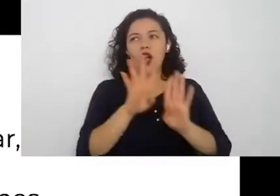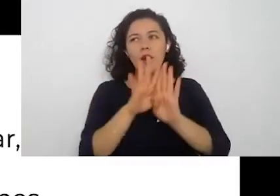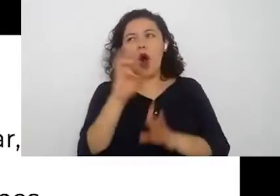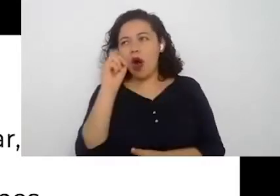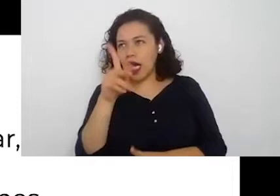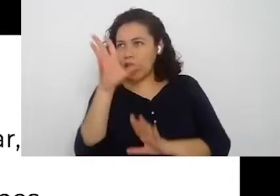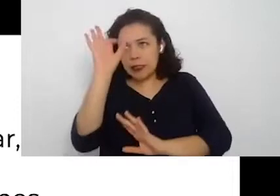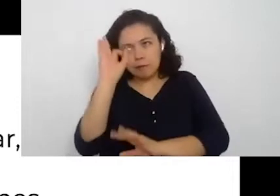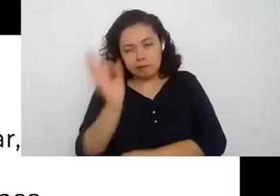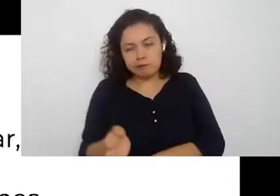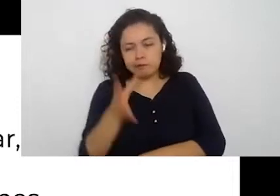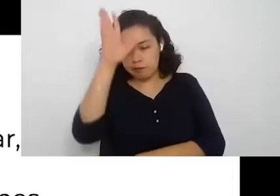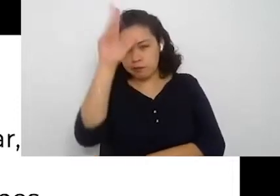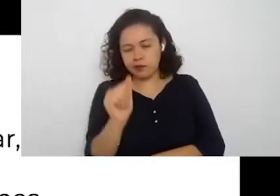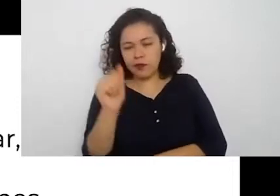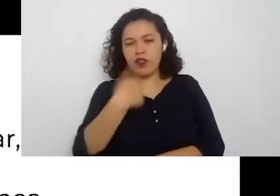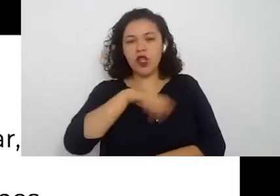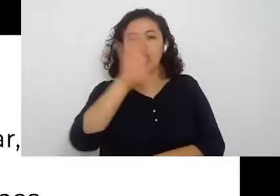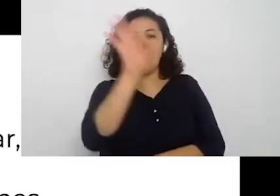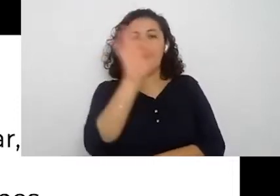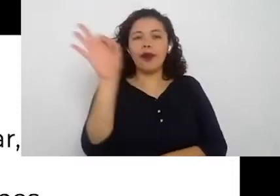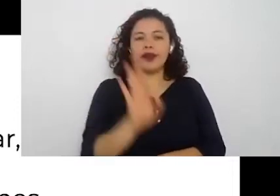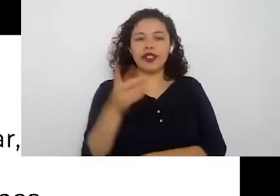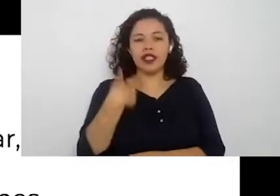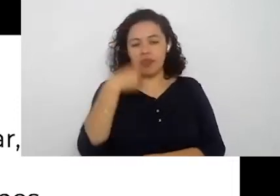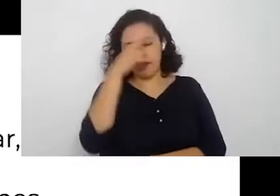SAT sin que esté regulado por un CFDI.